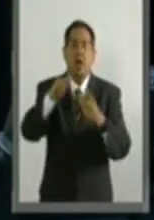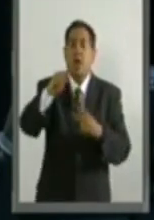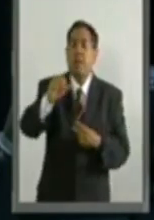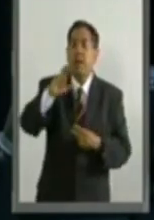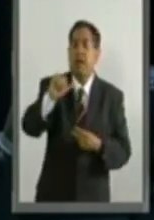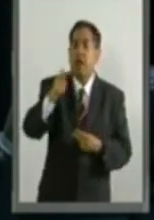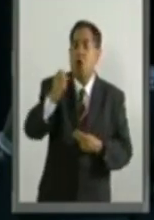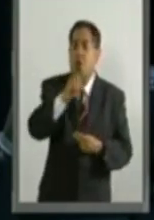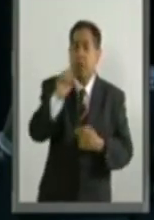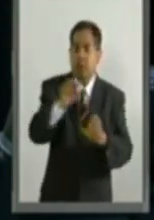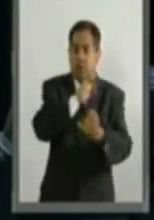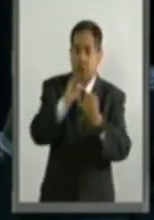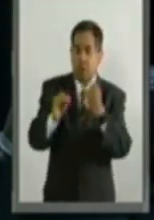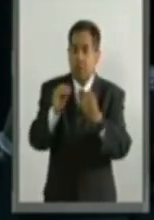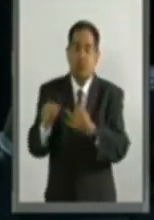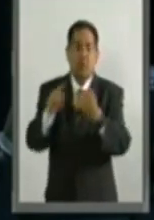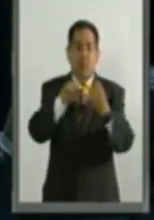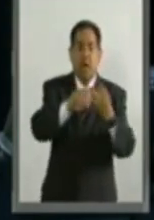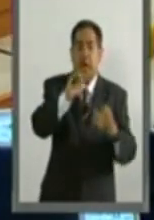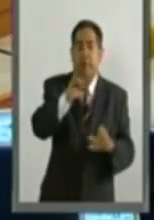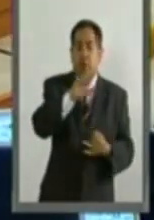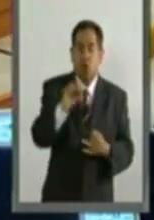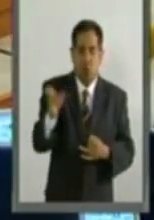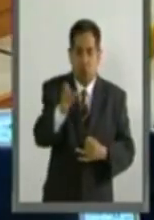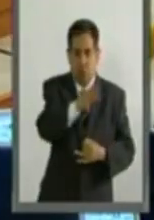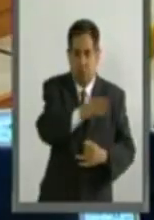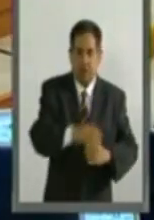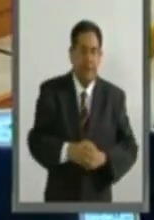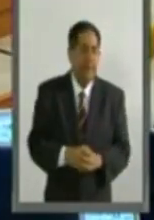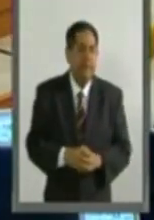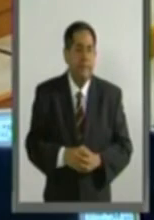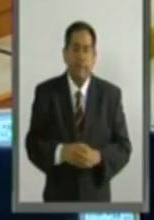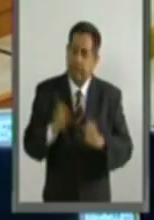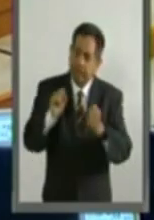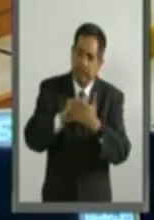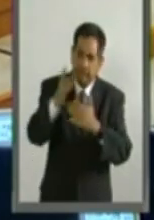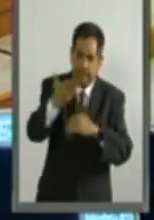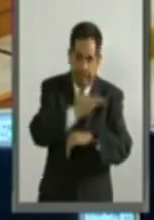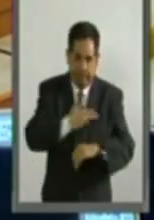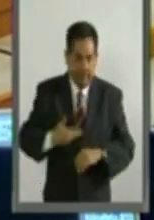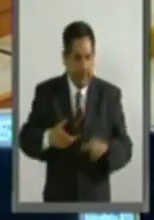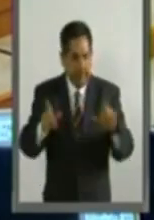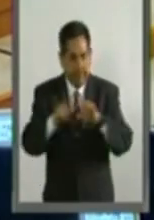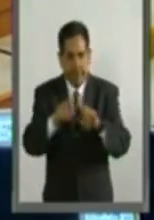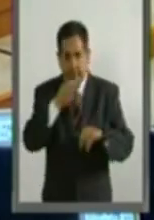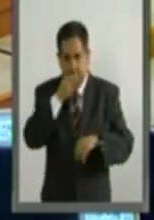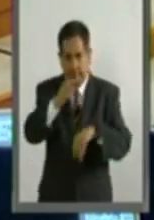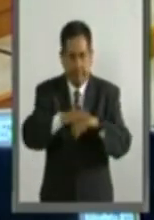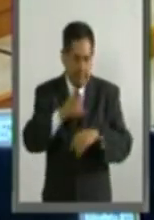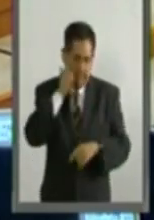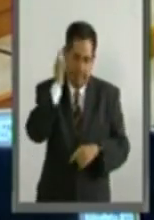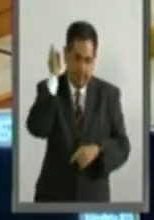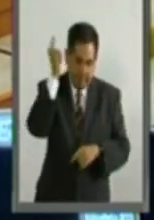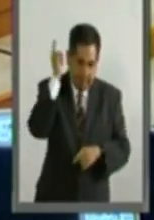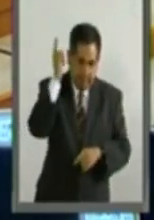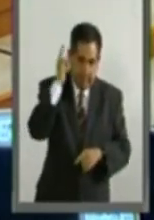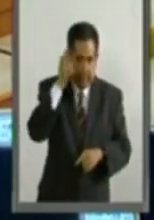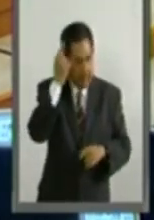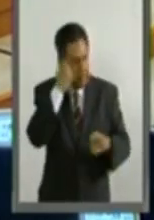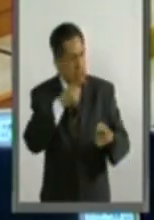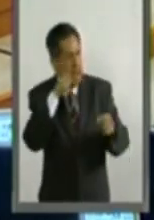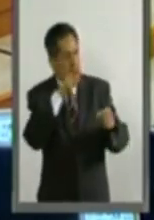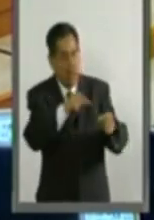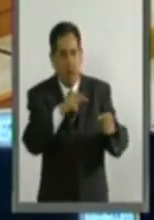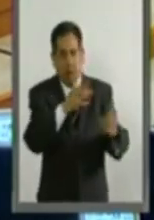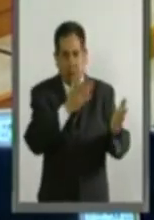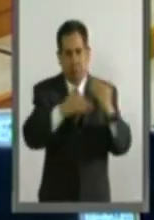Gómez del Campo y por último el senador Emilio Gamboa. Muchísimas gracias, presidente. Solamente desearle mucho éxito a Margarita, una